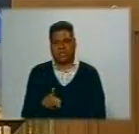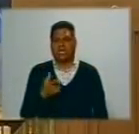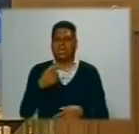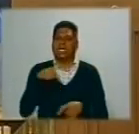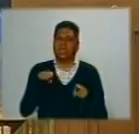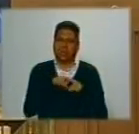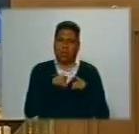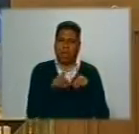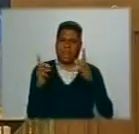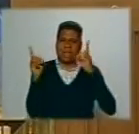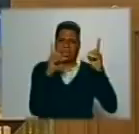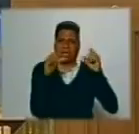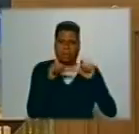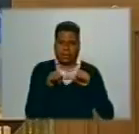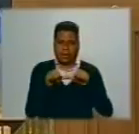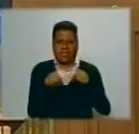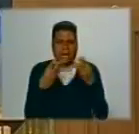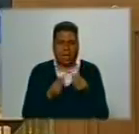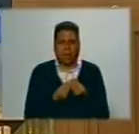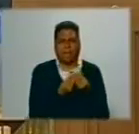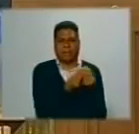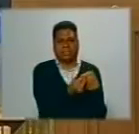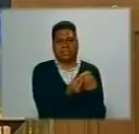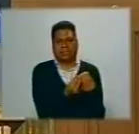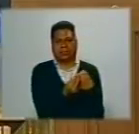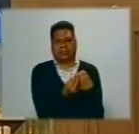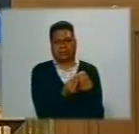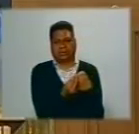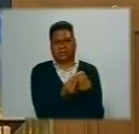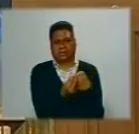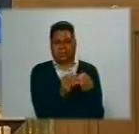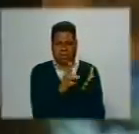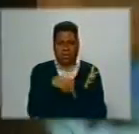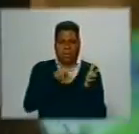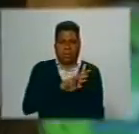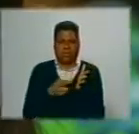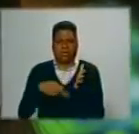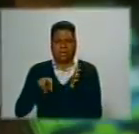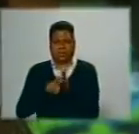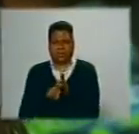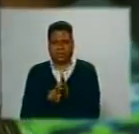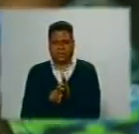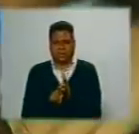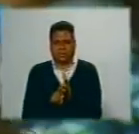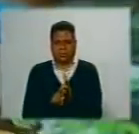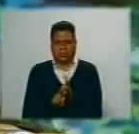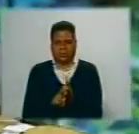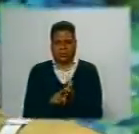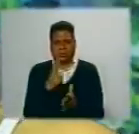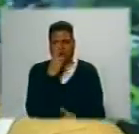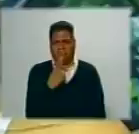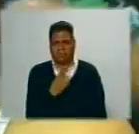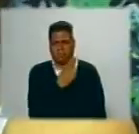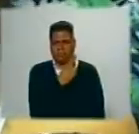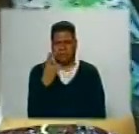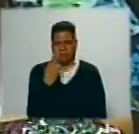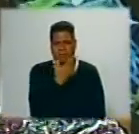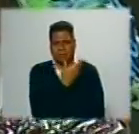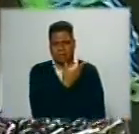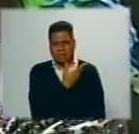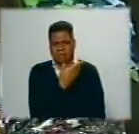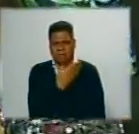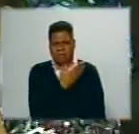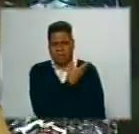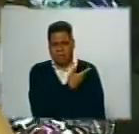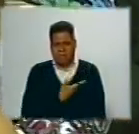permanente, acompañando los reiterados esfuerzos del presidente constitucional de la República Bolivariana de Venezuela,